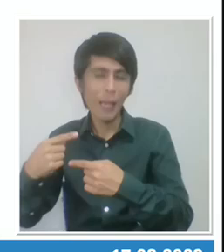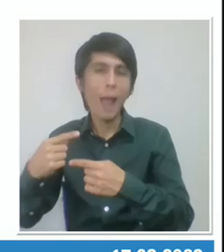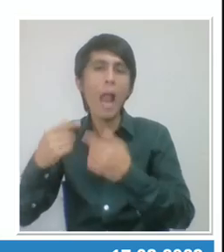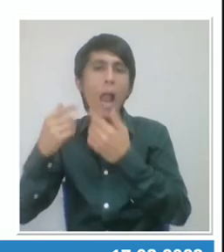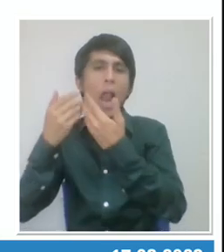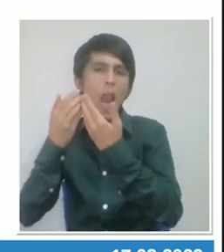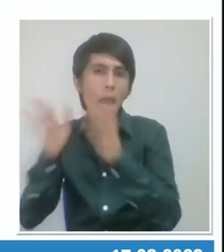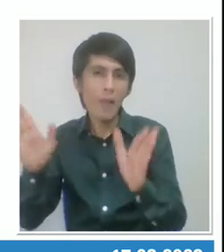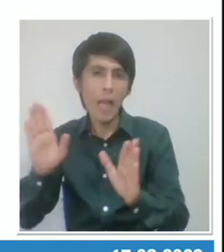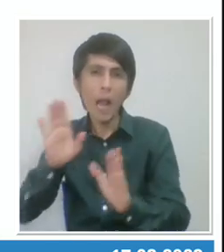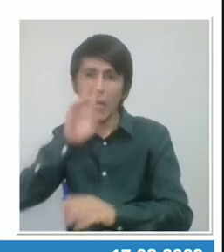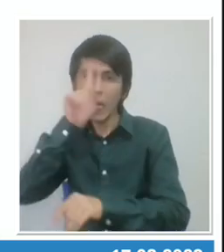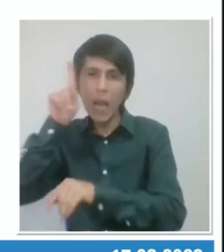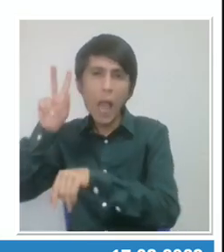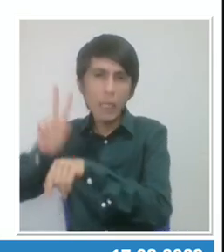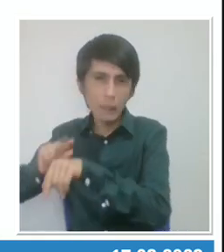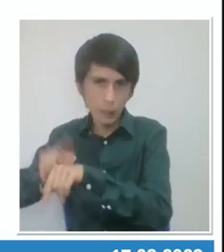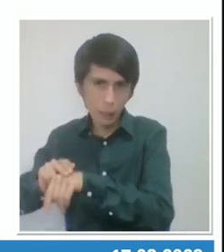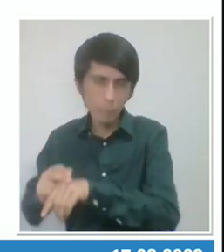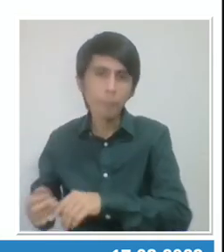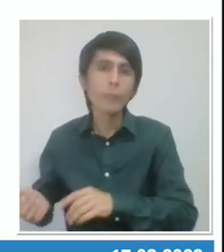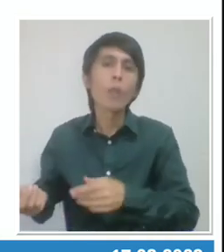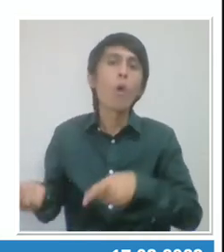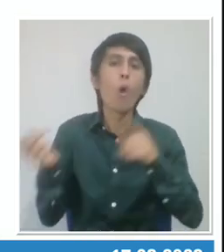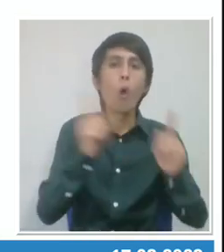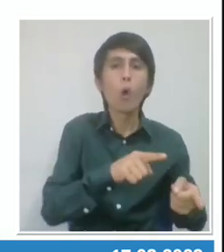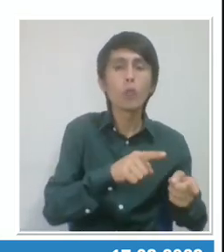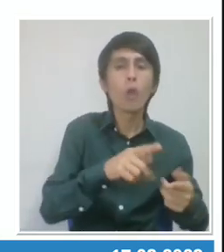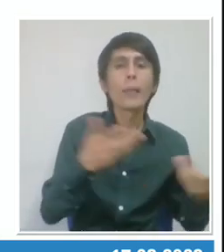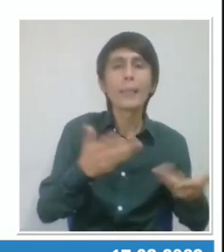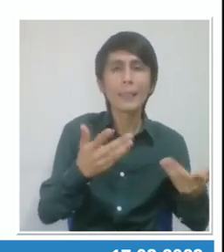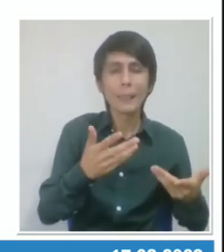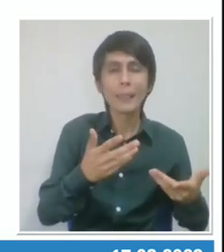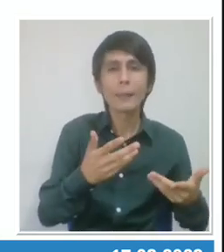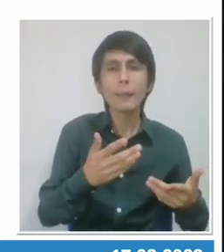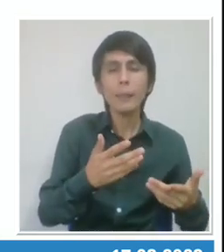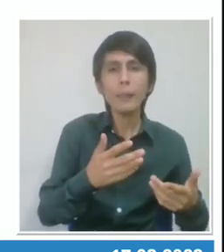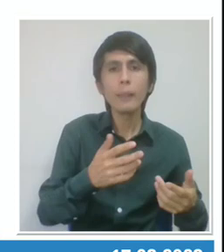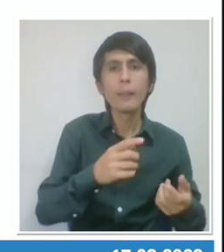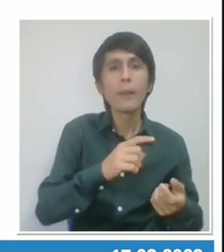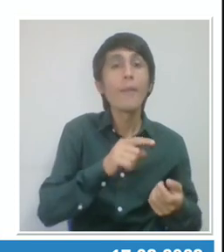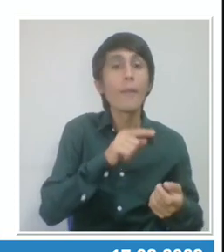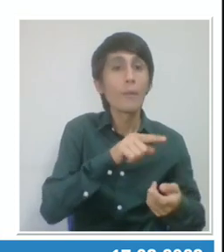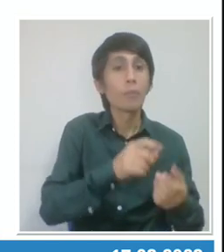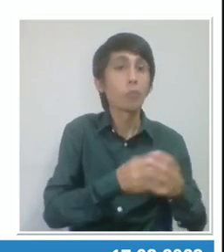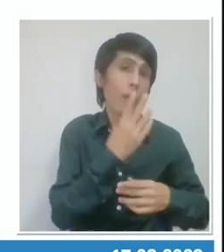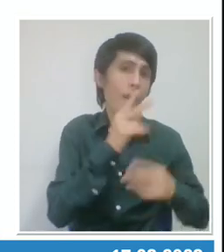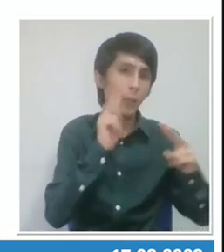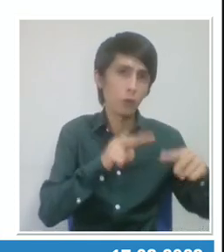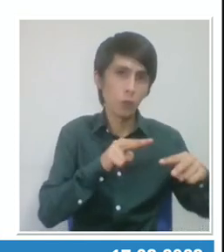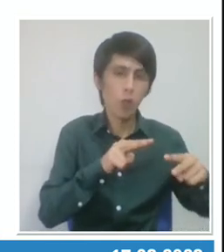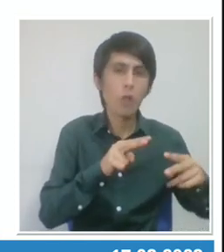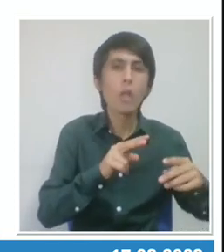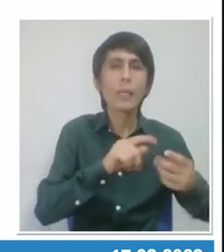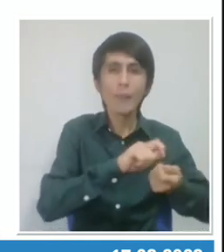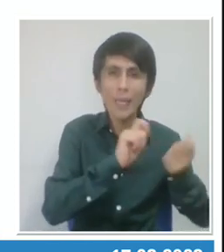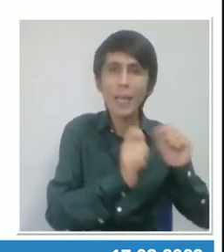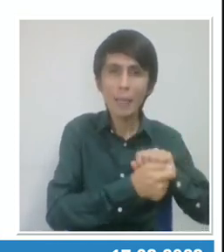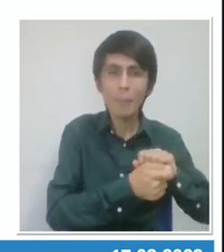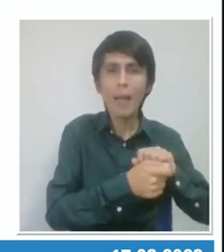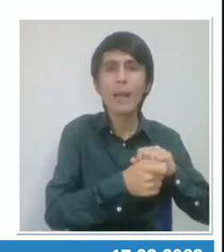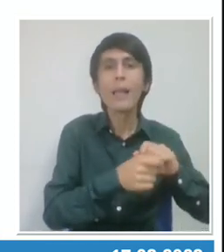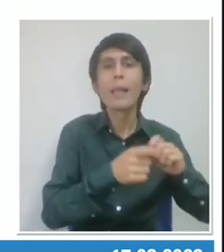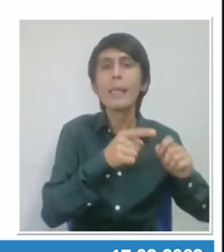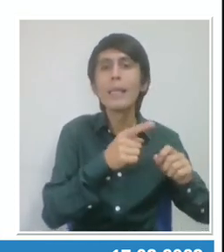interrumpir o a matizar la emergencia del el principio de Estado social, es esa la que,